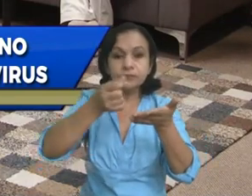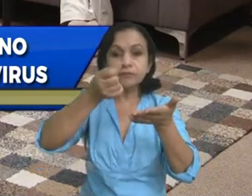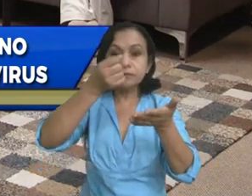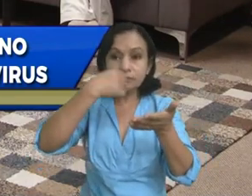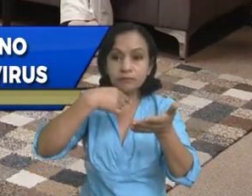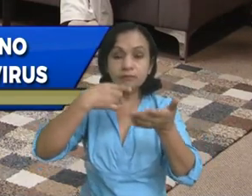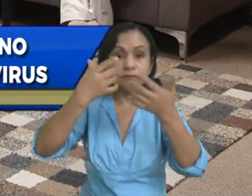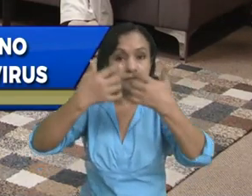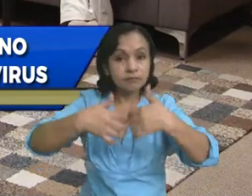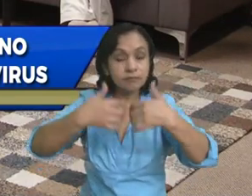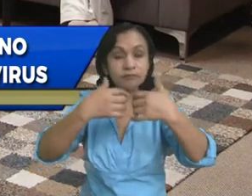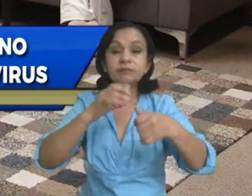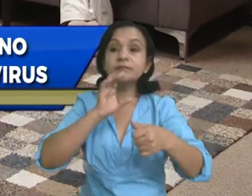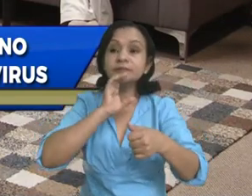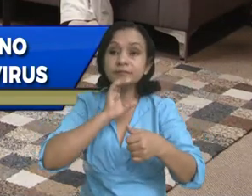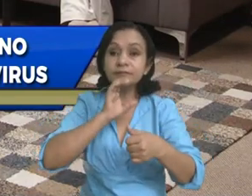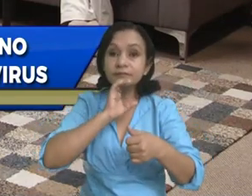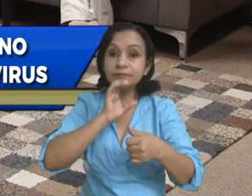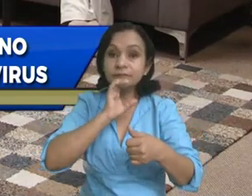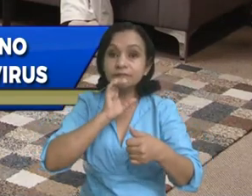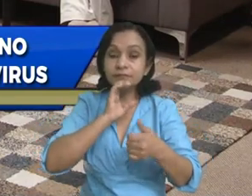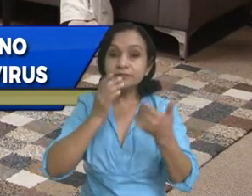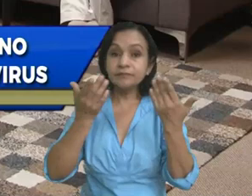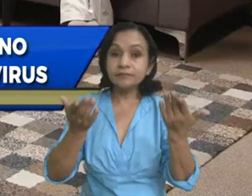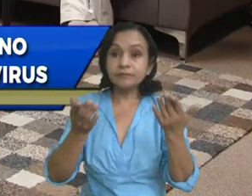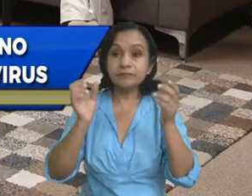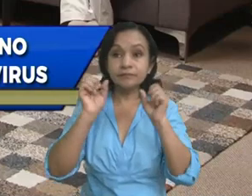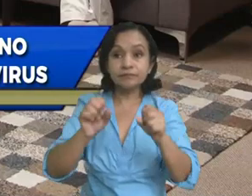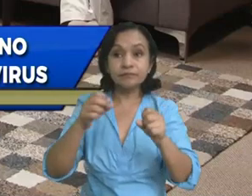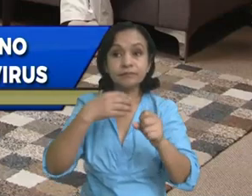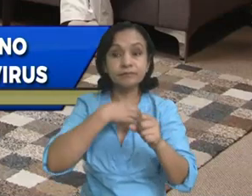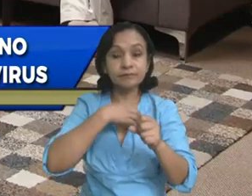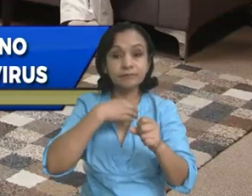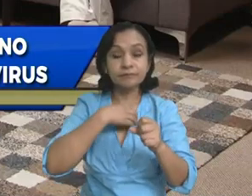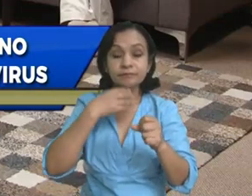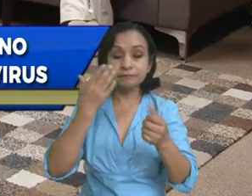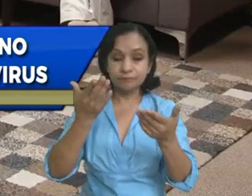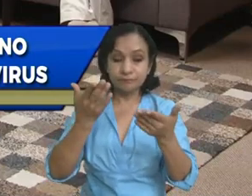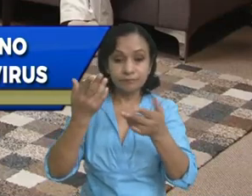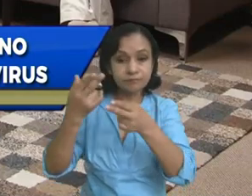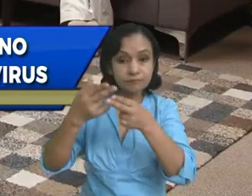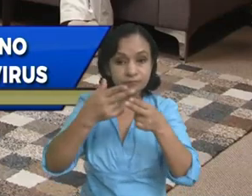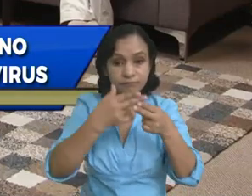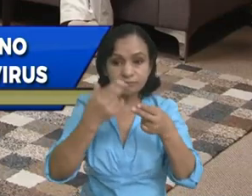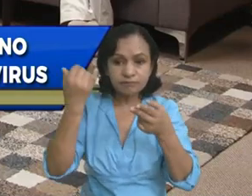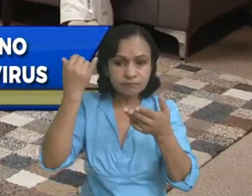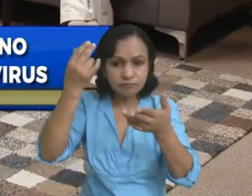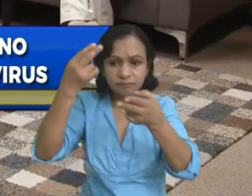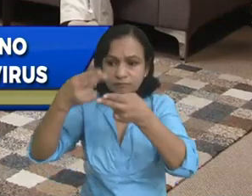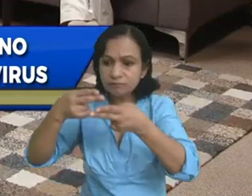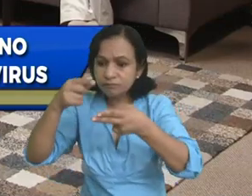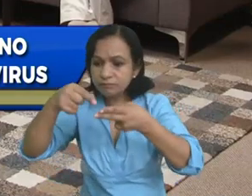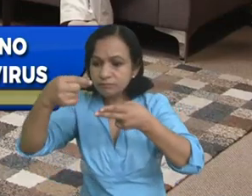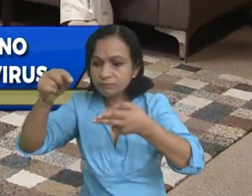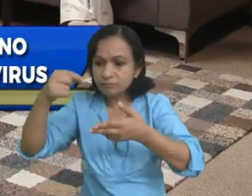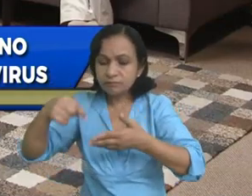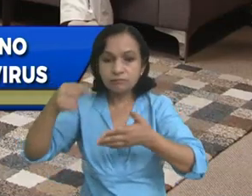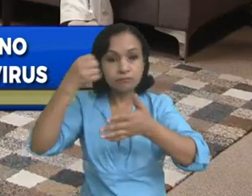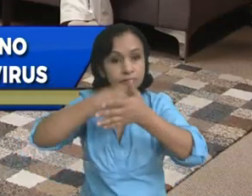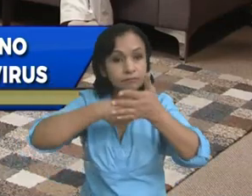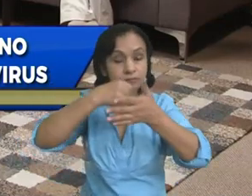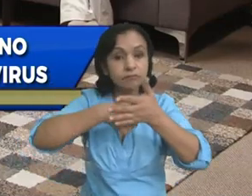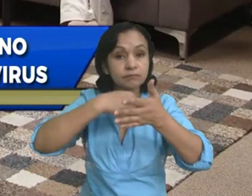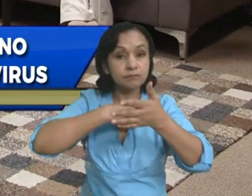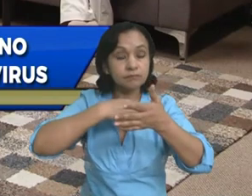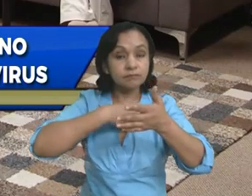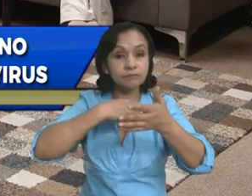propias fábricas en Cuba también. Okay. Y entonces hicimos nuestros inventarios desde el punto de vista de cómo fortalecer nuestro